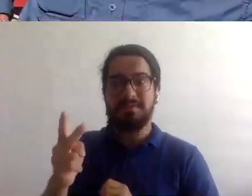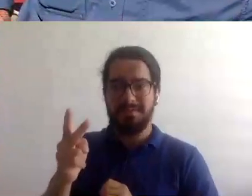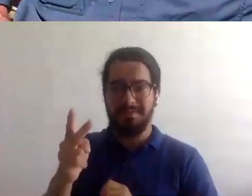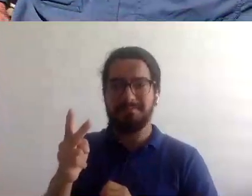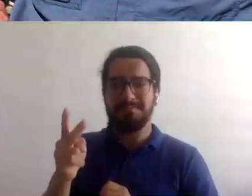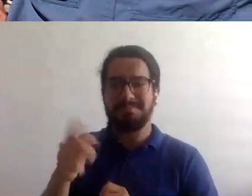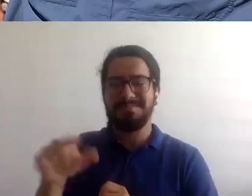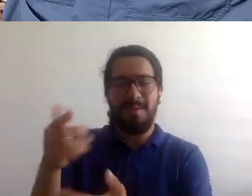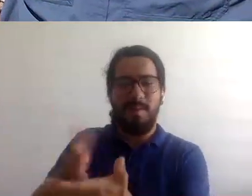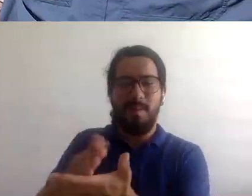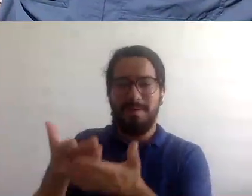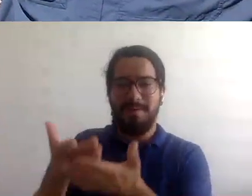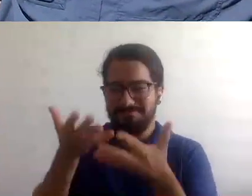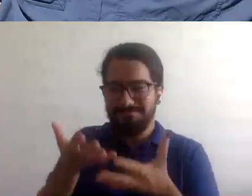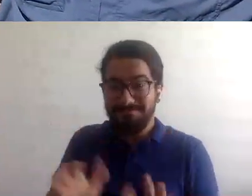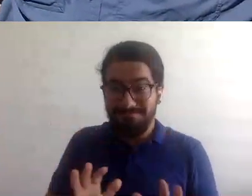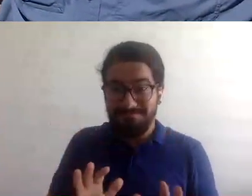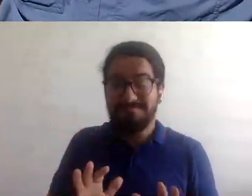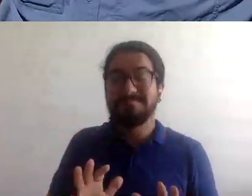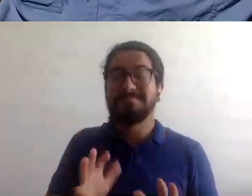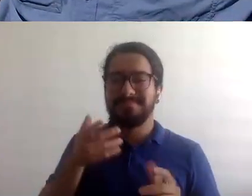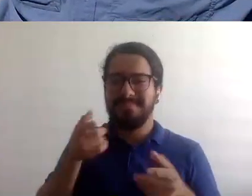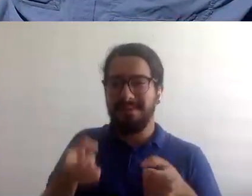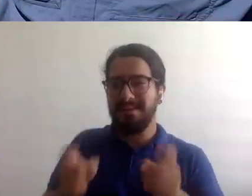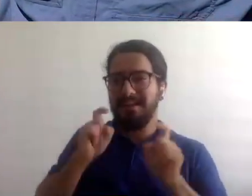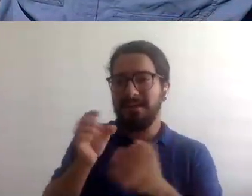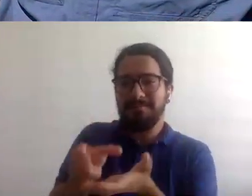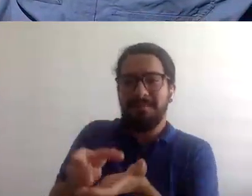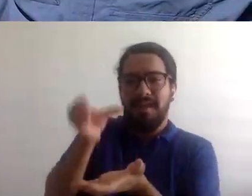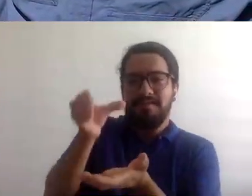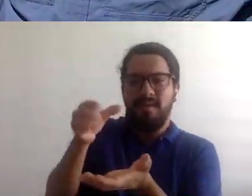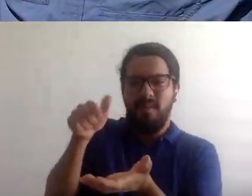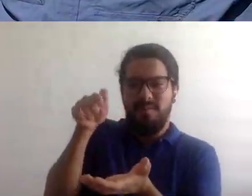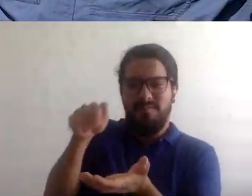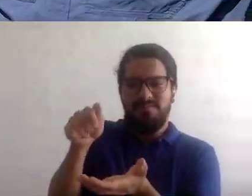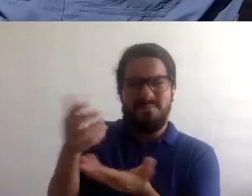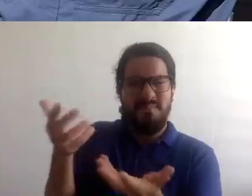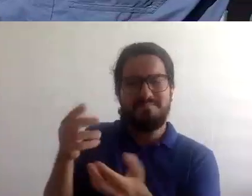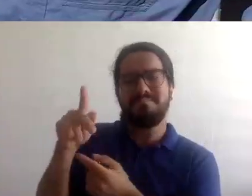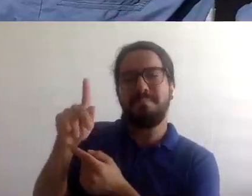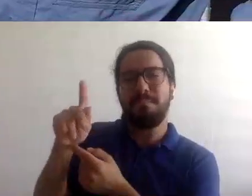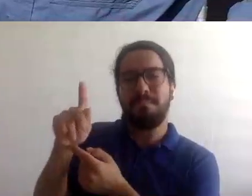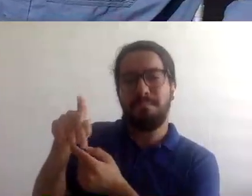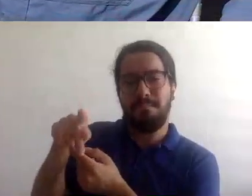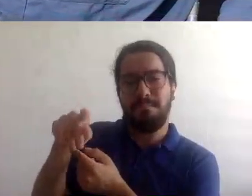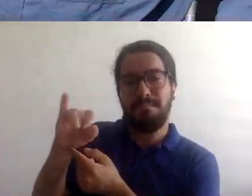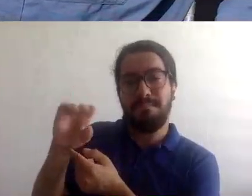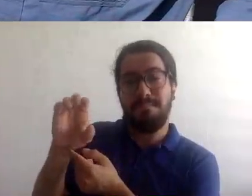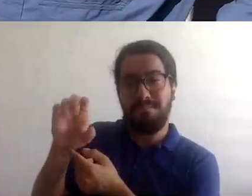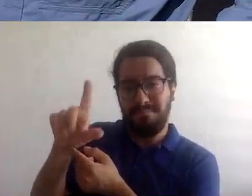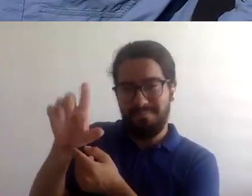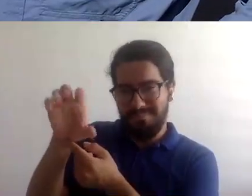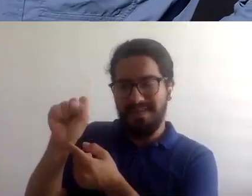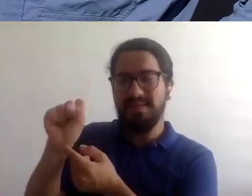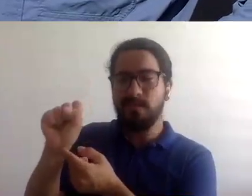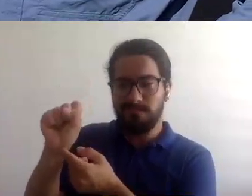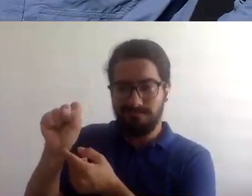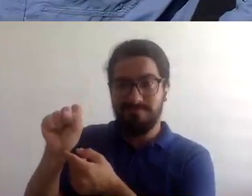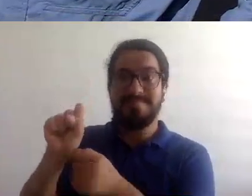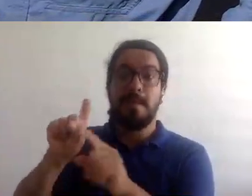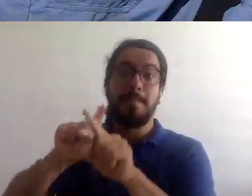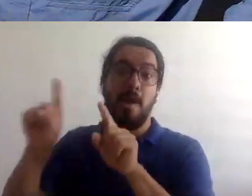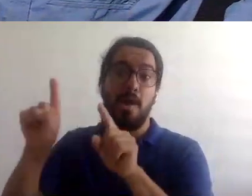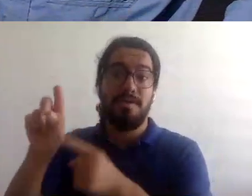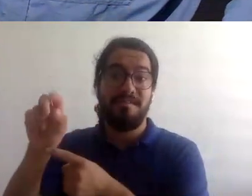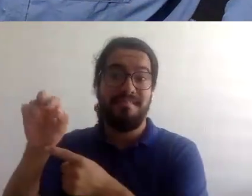salida, que me dan un frasco de estos, que es el picle. Hicieron picle sobre el